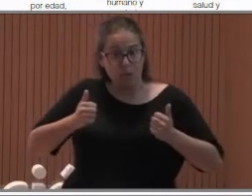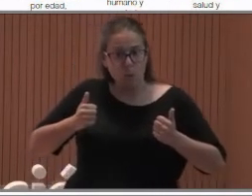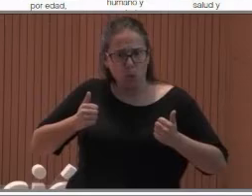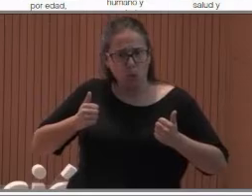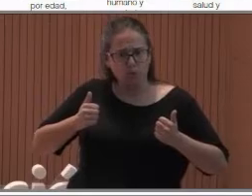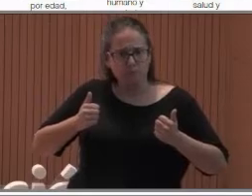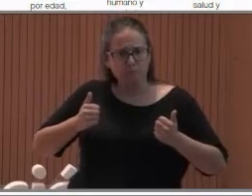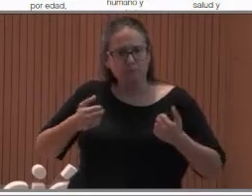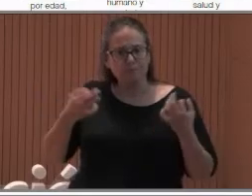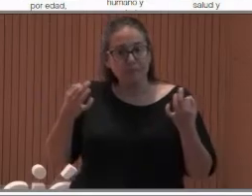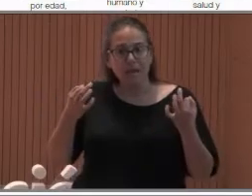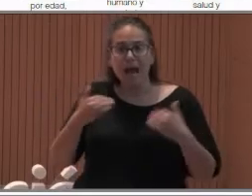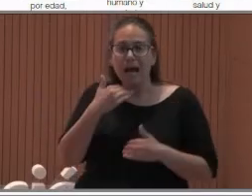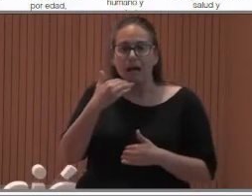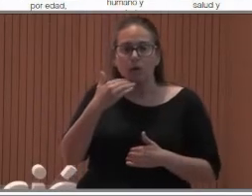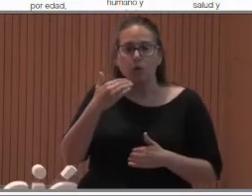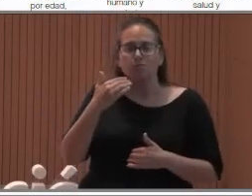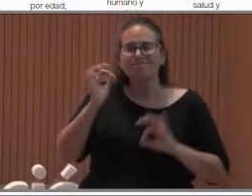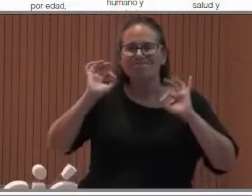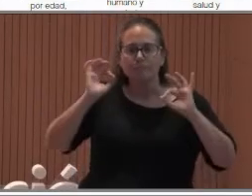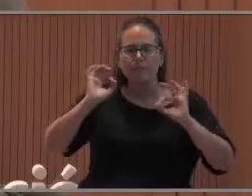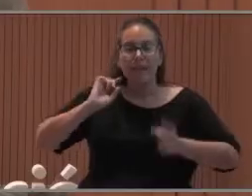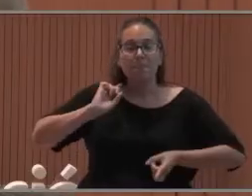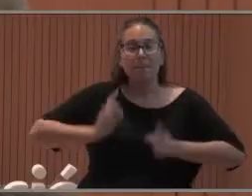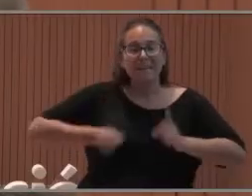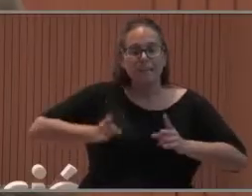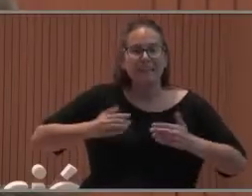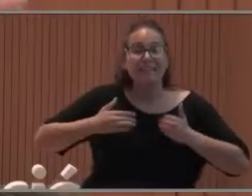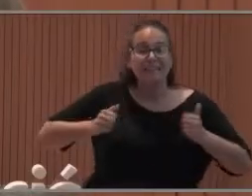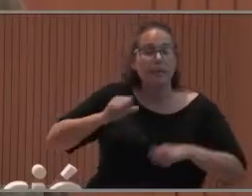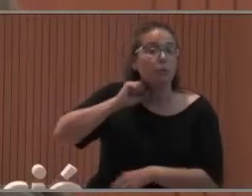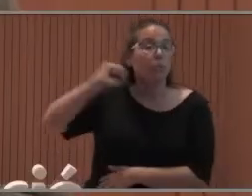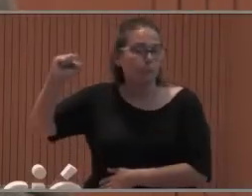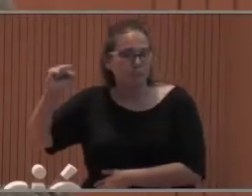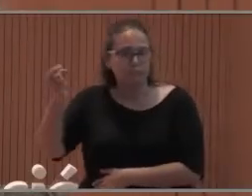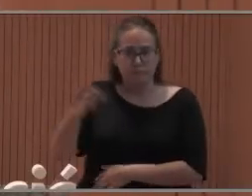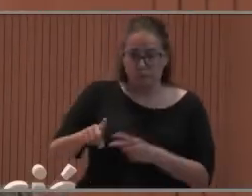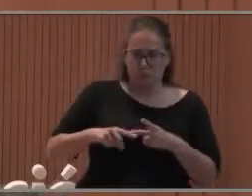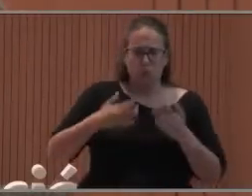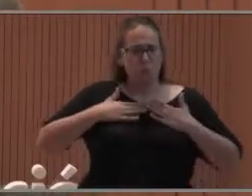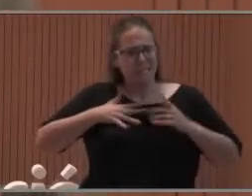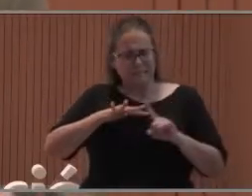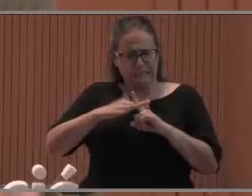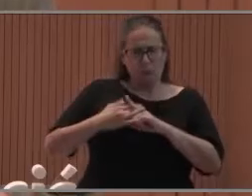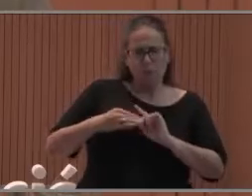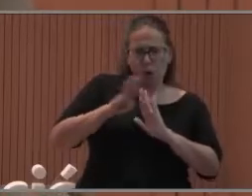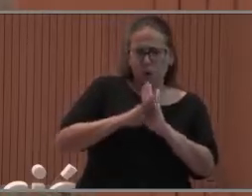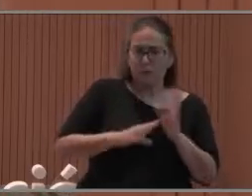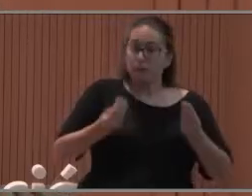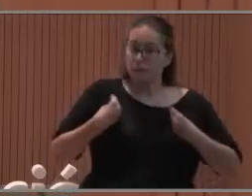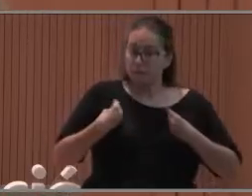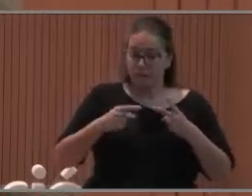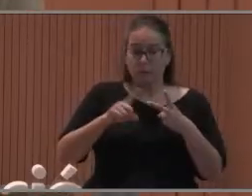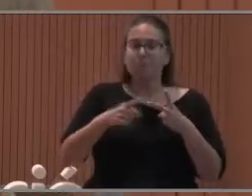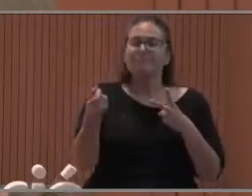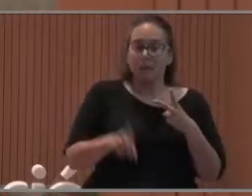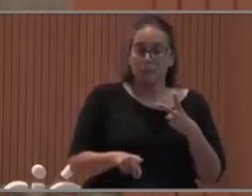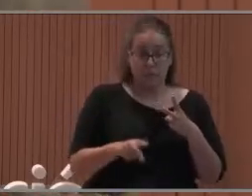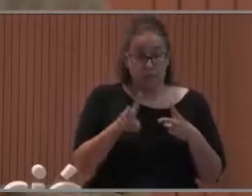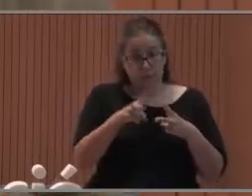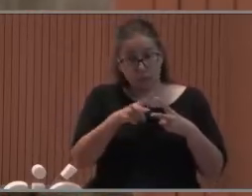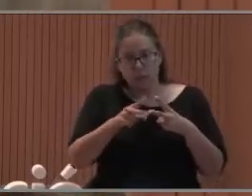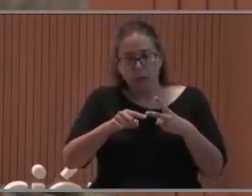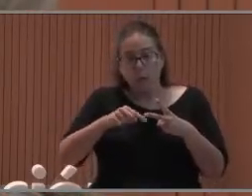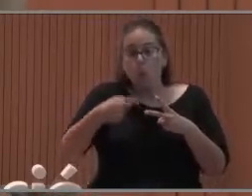depende de algo que se denomina determinantes de salud, depende de nuestras condiciones de vida y todo ello acaba provocando